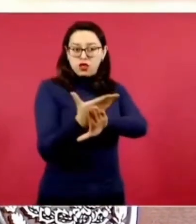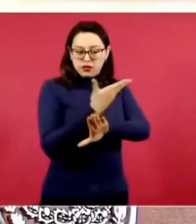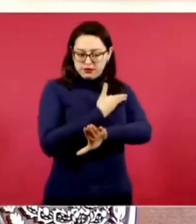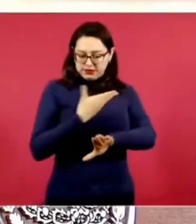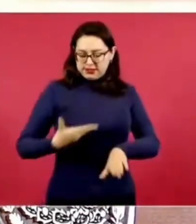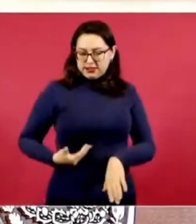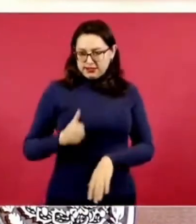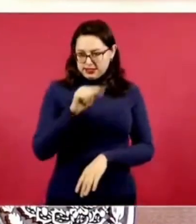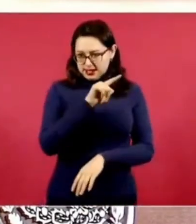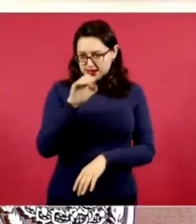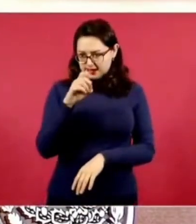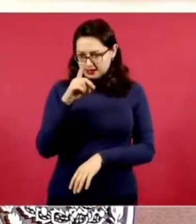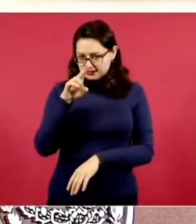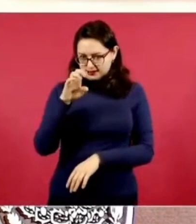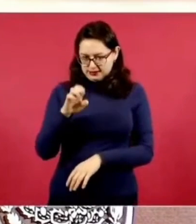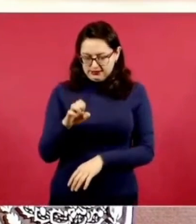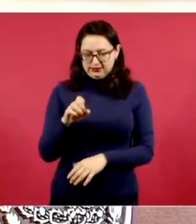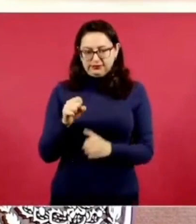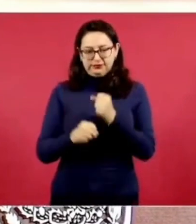1973,